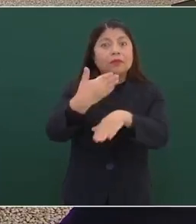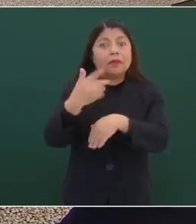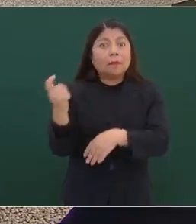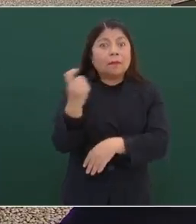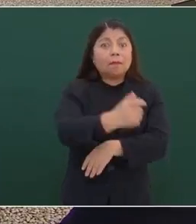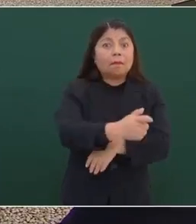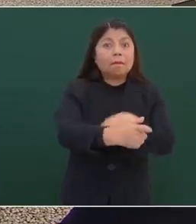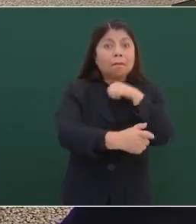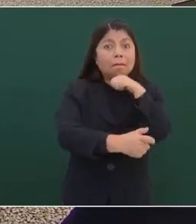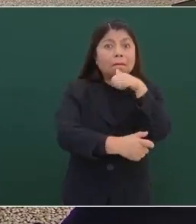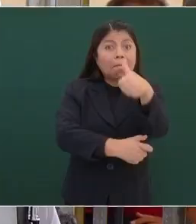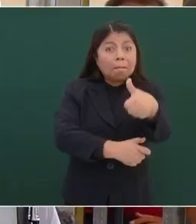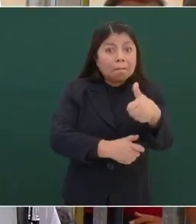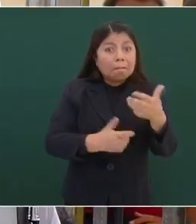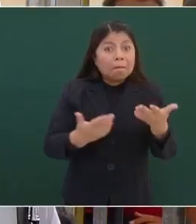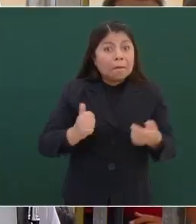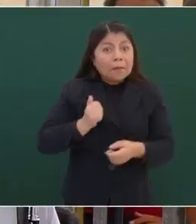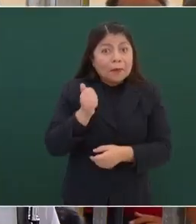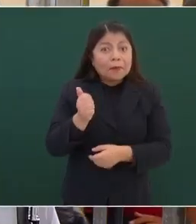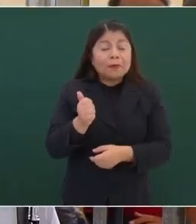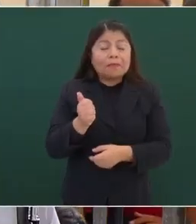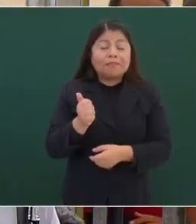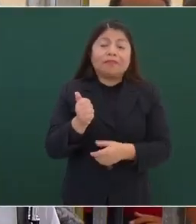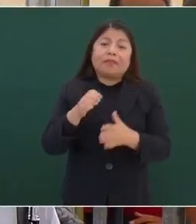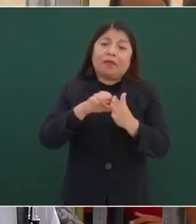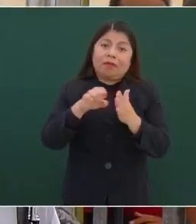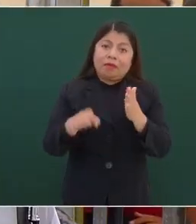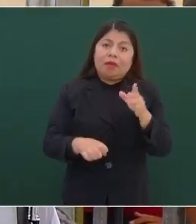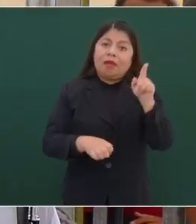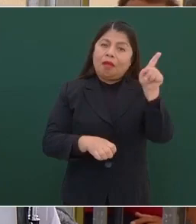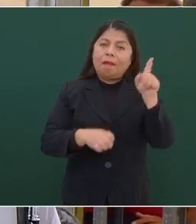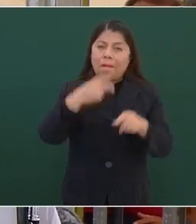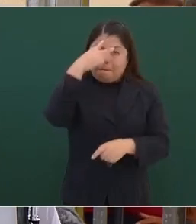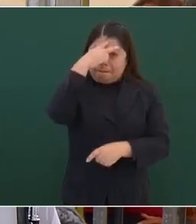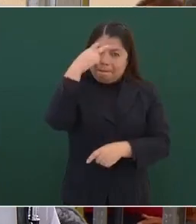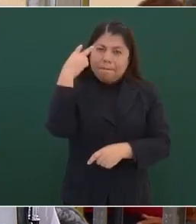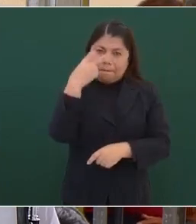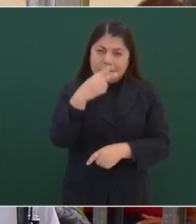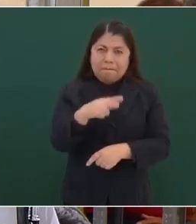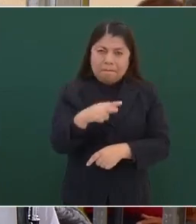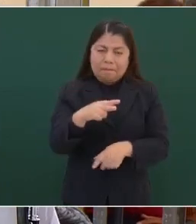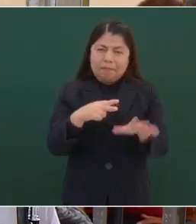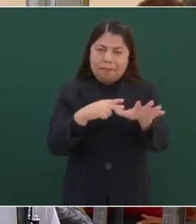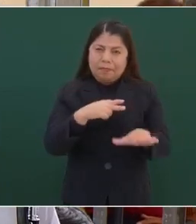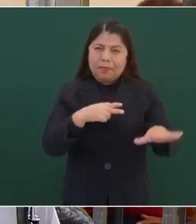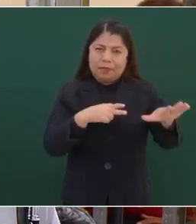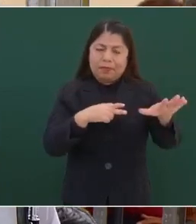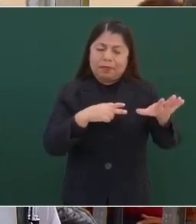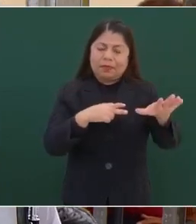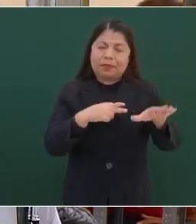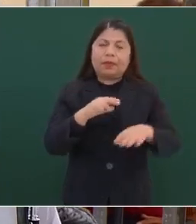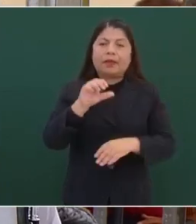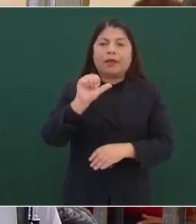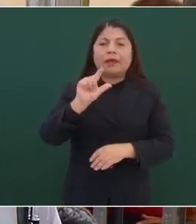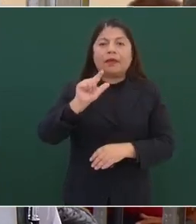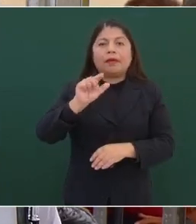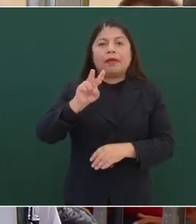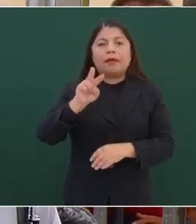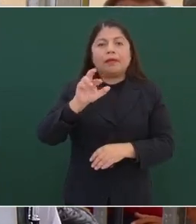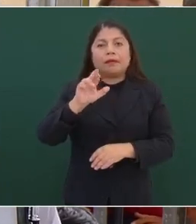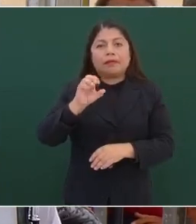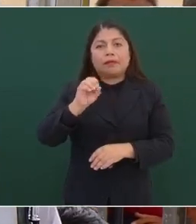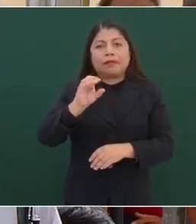una familia Vivas, allá en la Ciudad de México, en la alcaldía Álvaro Obregón. Ellos tenían un terreno de muchos años, muy grande,